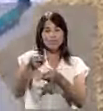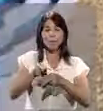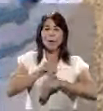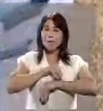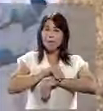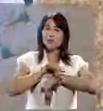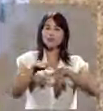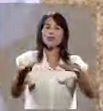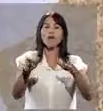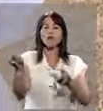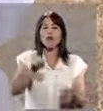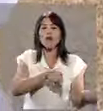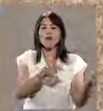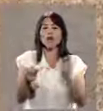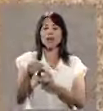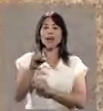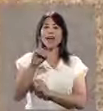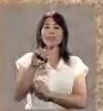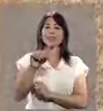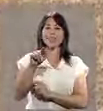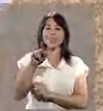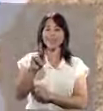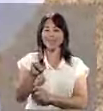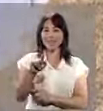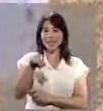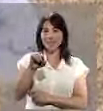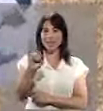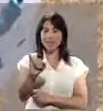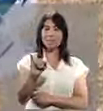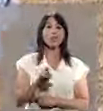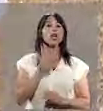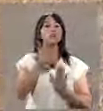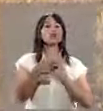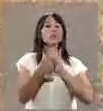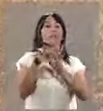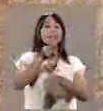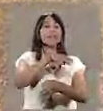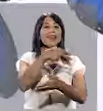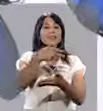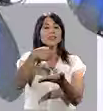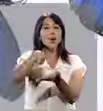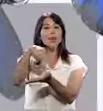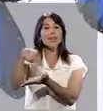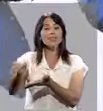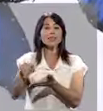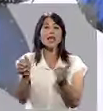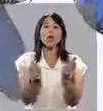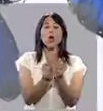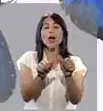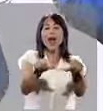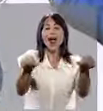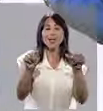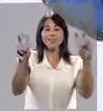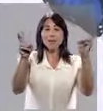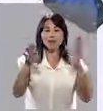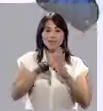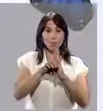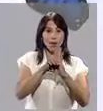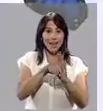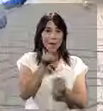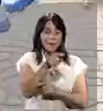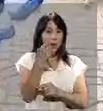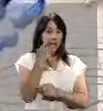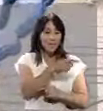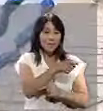Proyección Folclórica, Tiquí. Sus presentaciones se dividen en bloques temáticos. Por ejemplo, en el